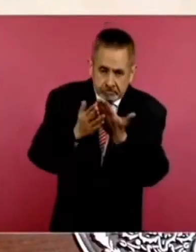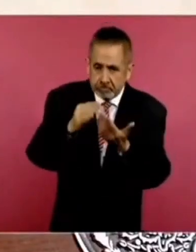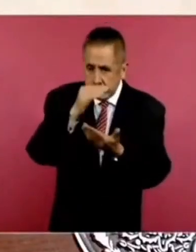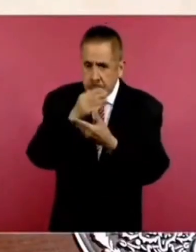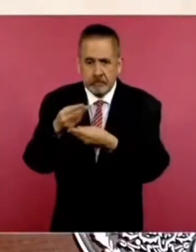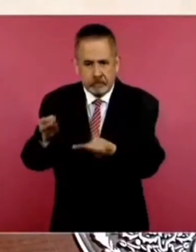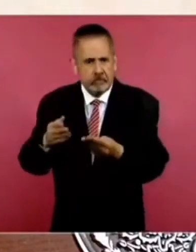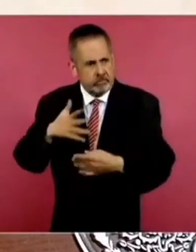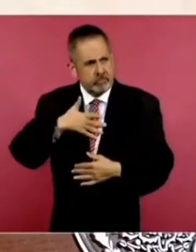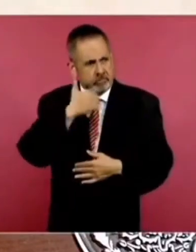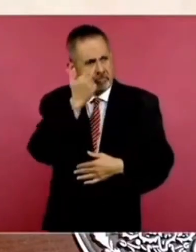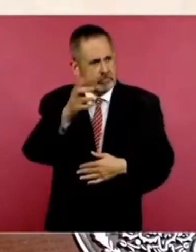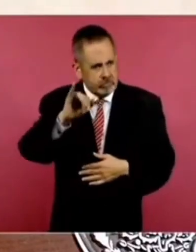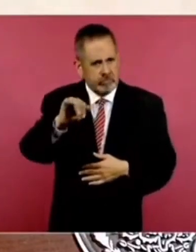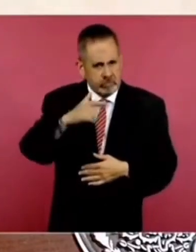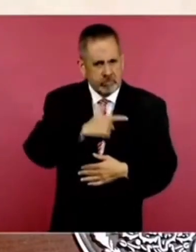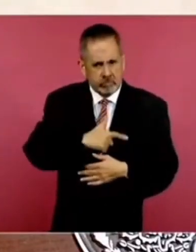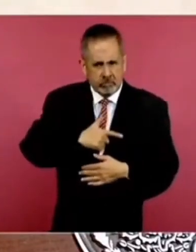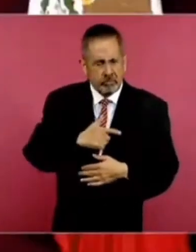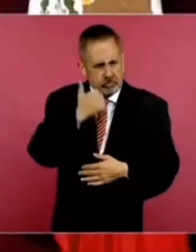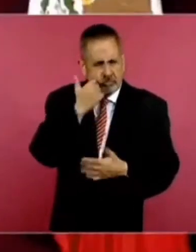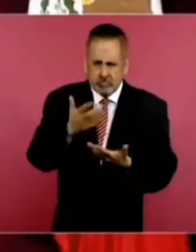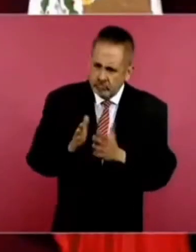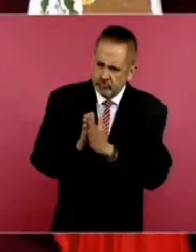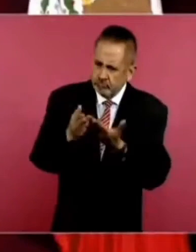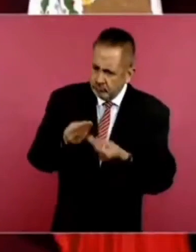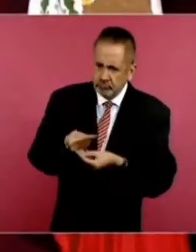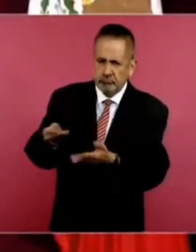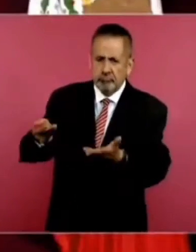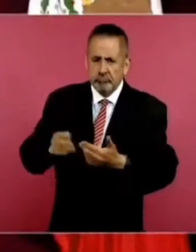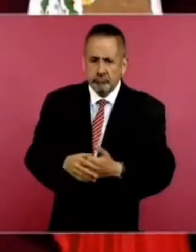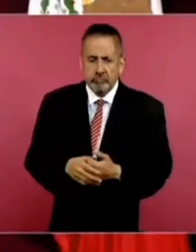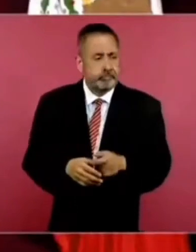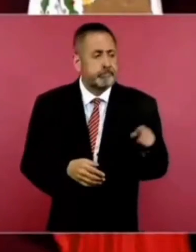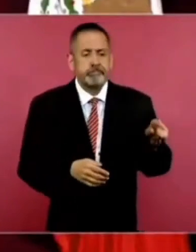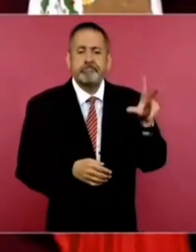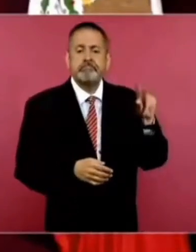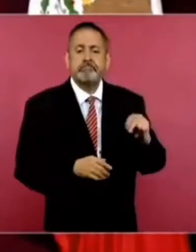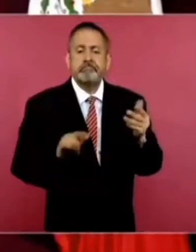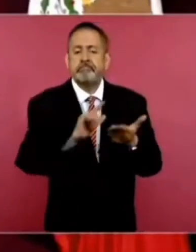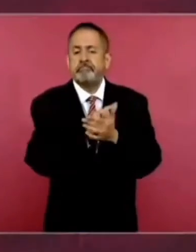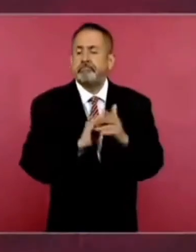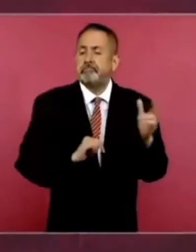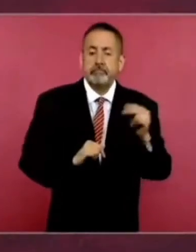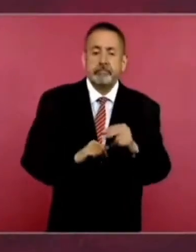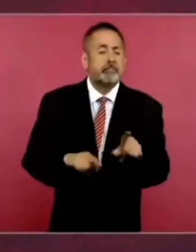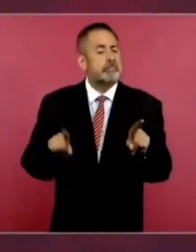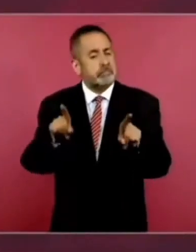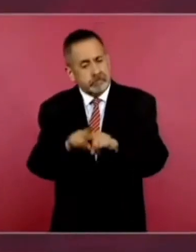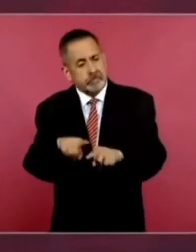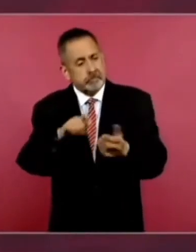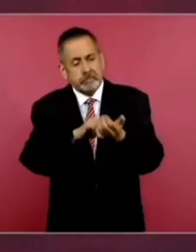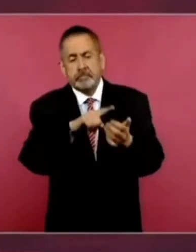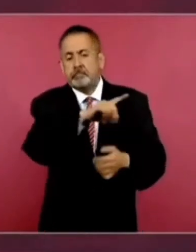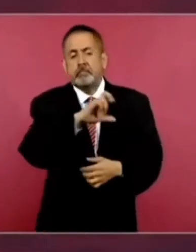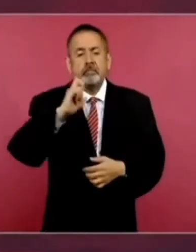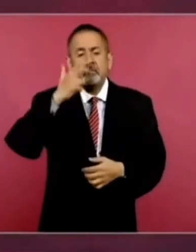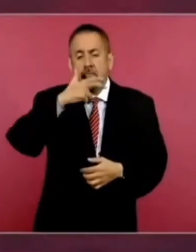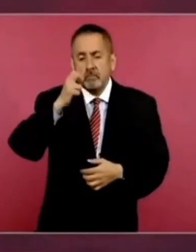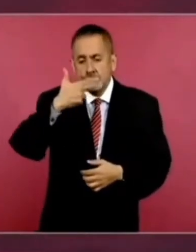que quieren que sus hijos tengan los libros, y lo mismo en el caso de Chihuahua.